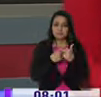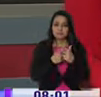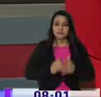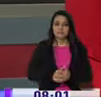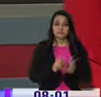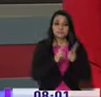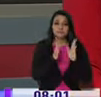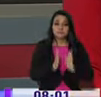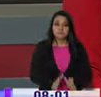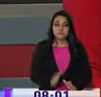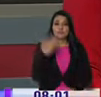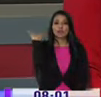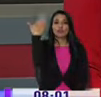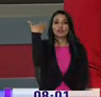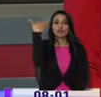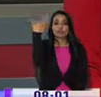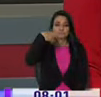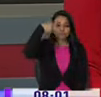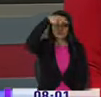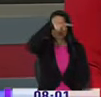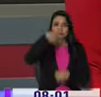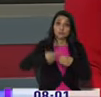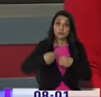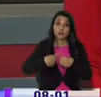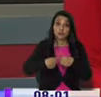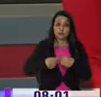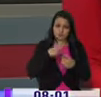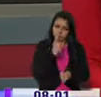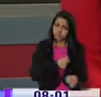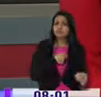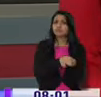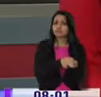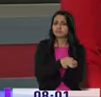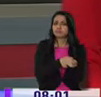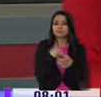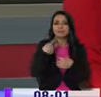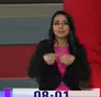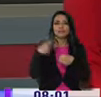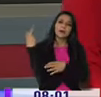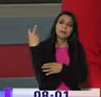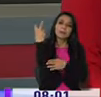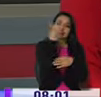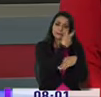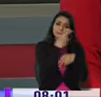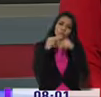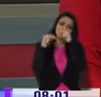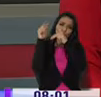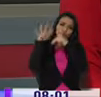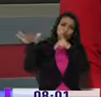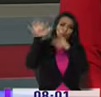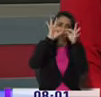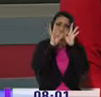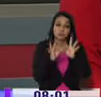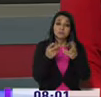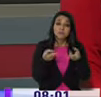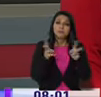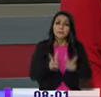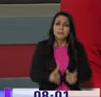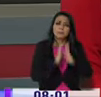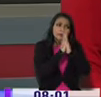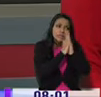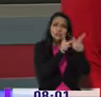emergencia. Vecinos del sector de la Roldós en el noroccidente de Quito expresan su apoyo al sistema de transporte Quito Cables. Ellos están haciendo un llamado